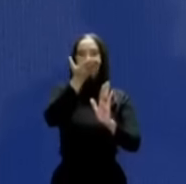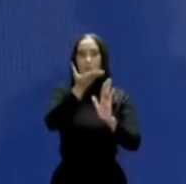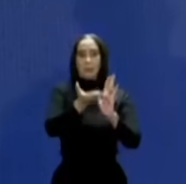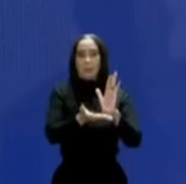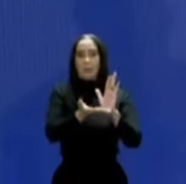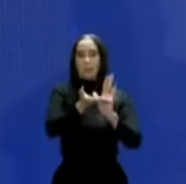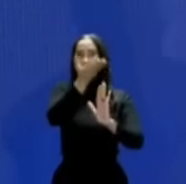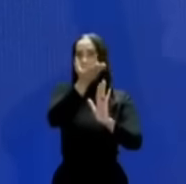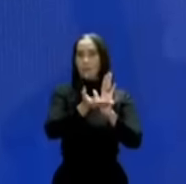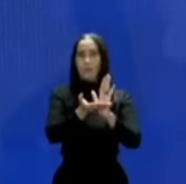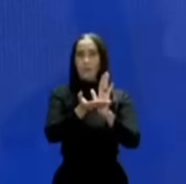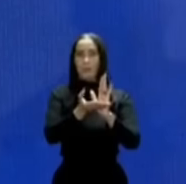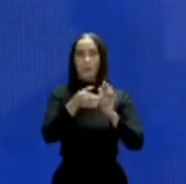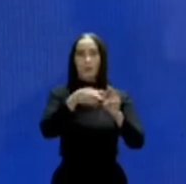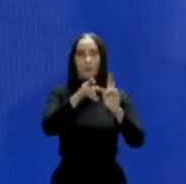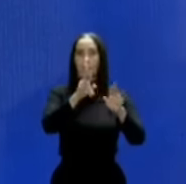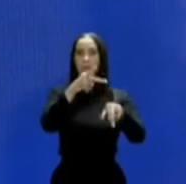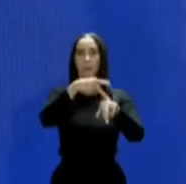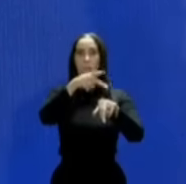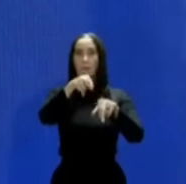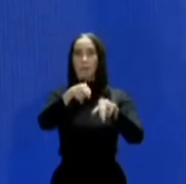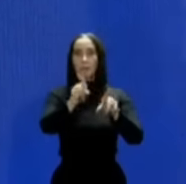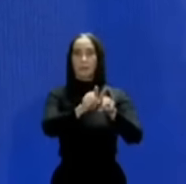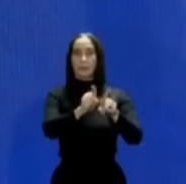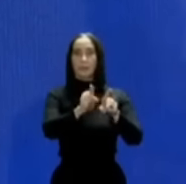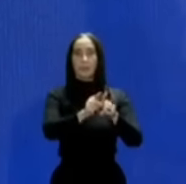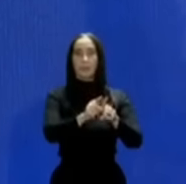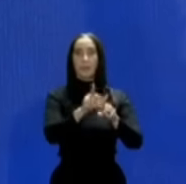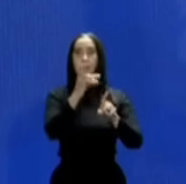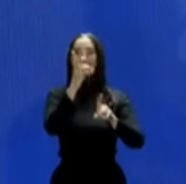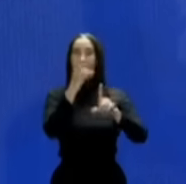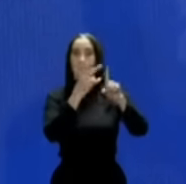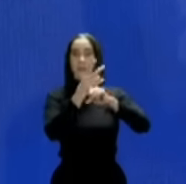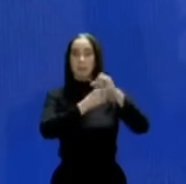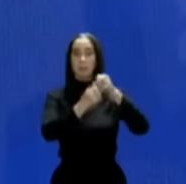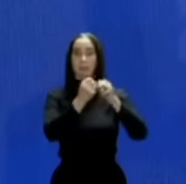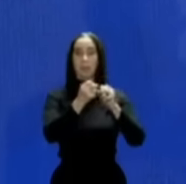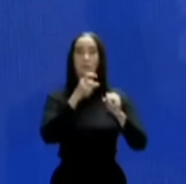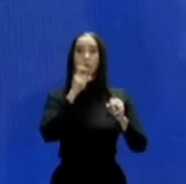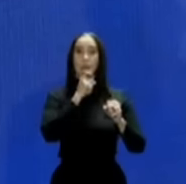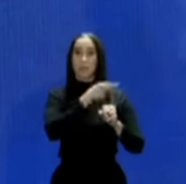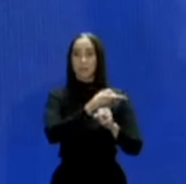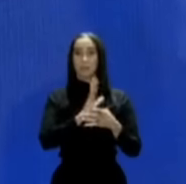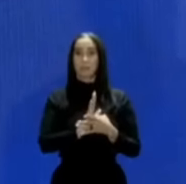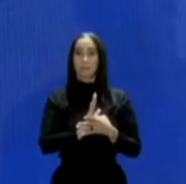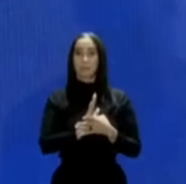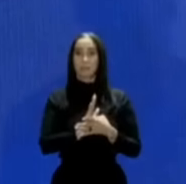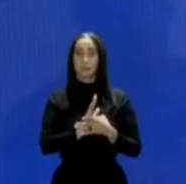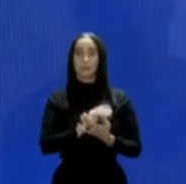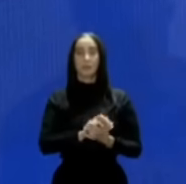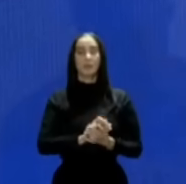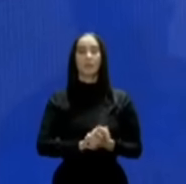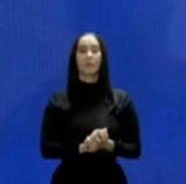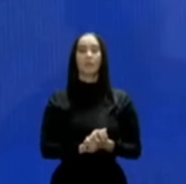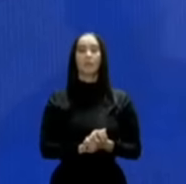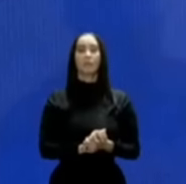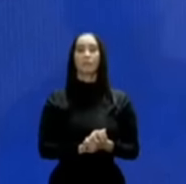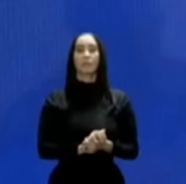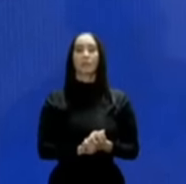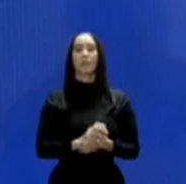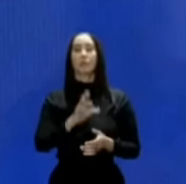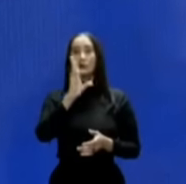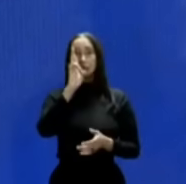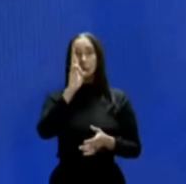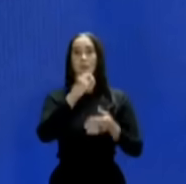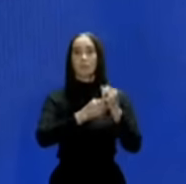altas y sus bajas, el mismo río de Pedernales está 7 meses al año seco. Entonces,